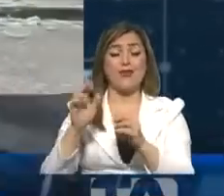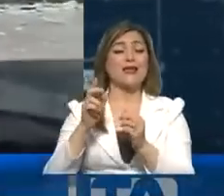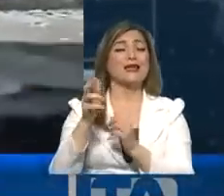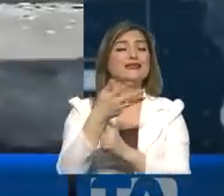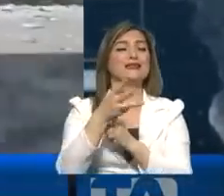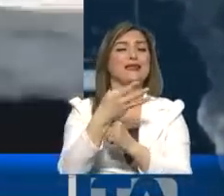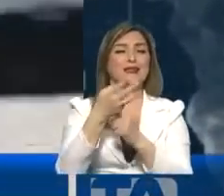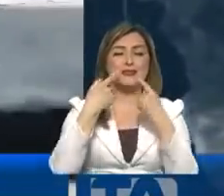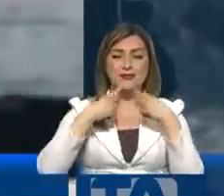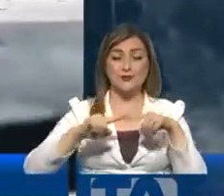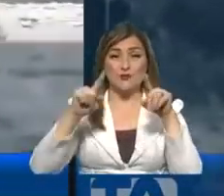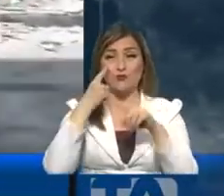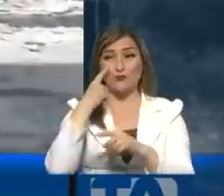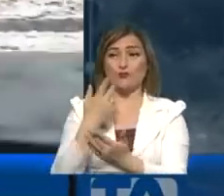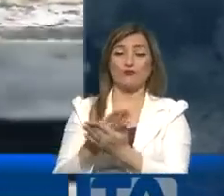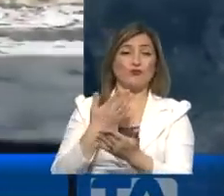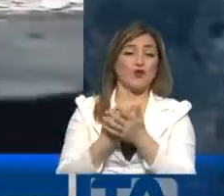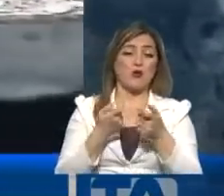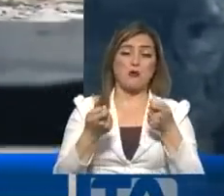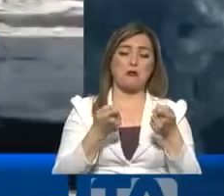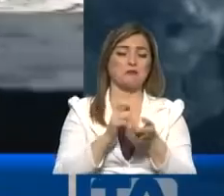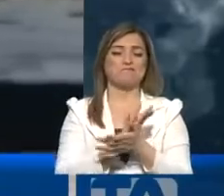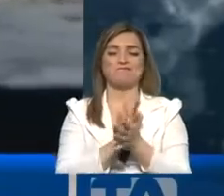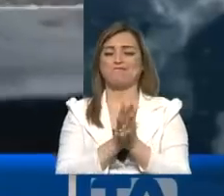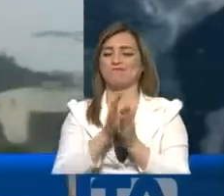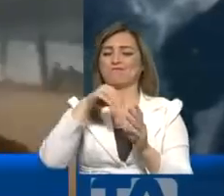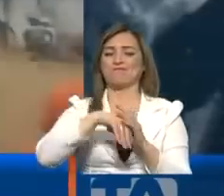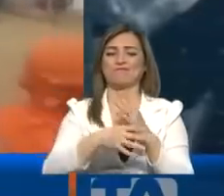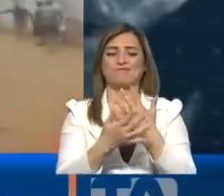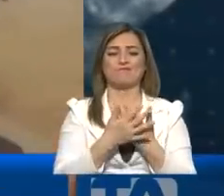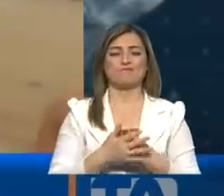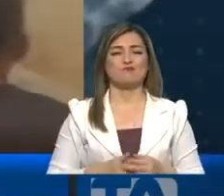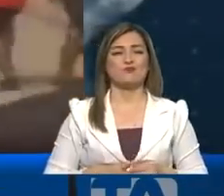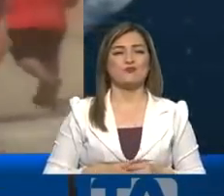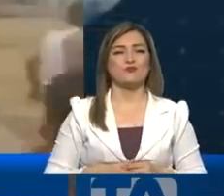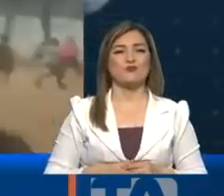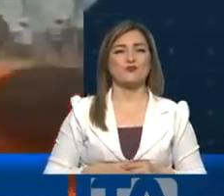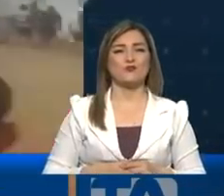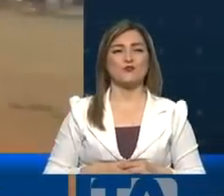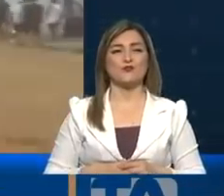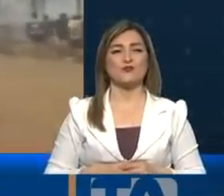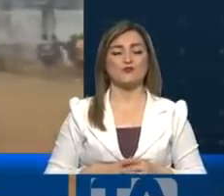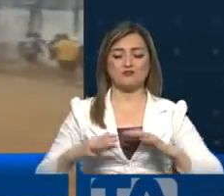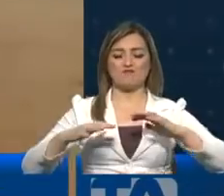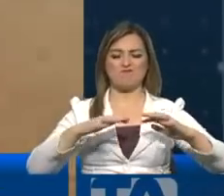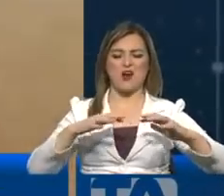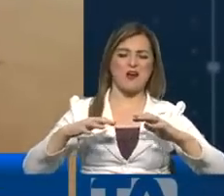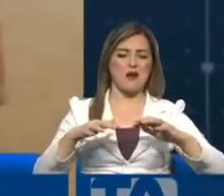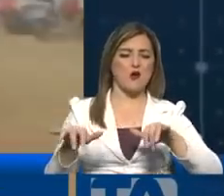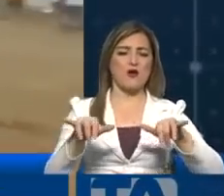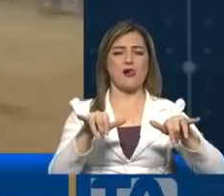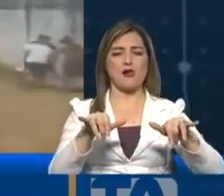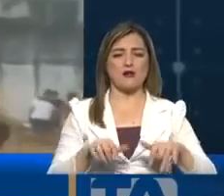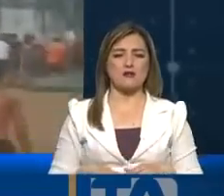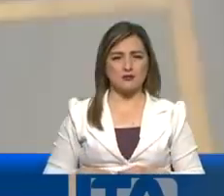en la red y permiten evidenciar el descontrol que se ha registrado en el interior de este centro, convertido en un campo de batalla.